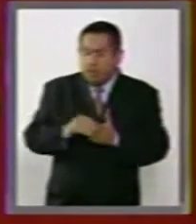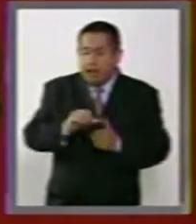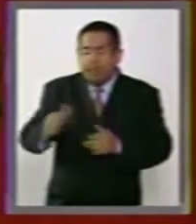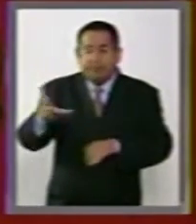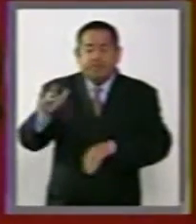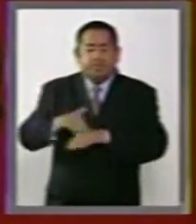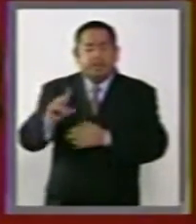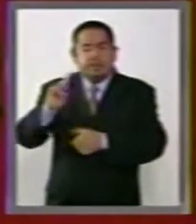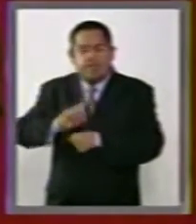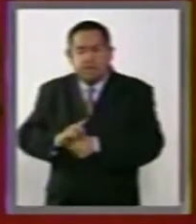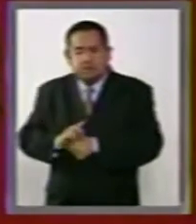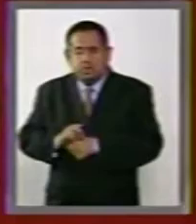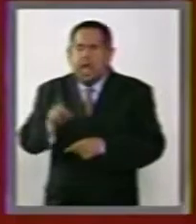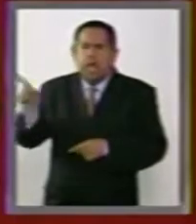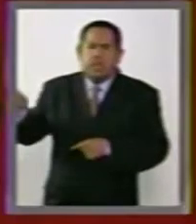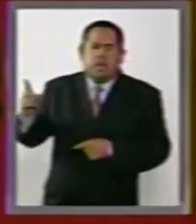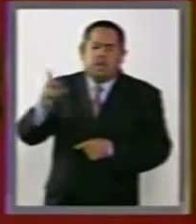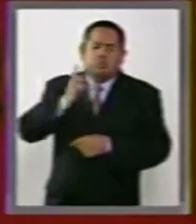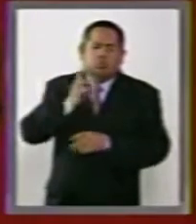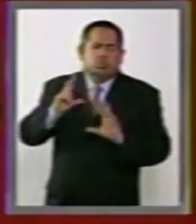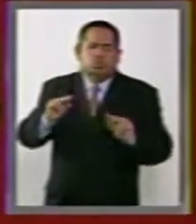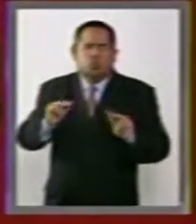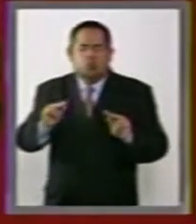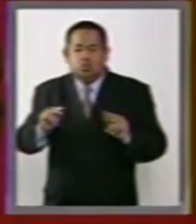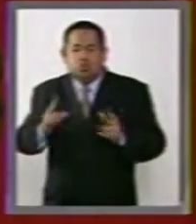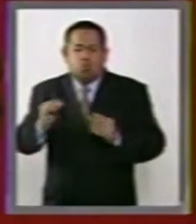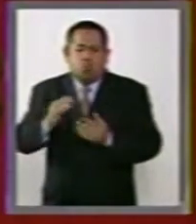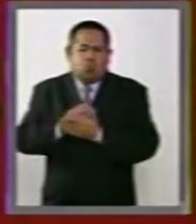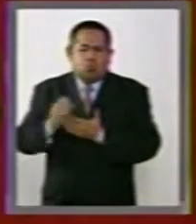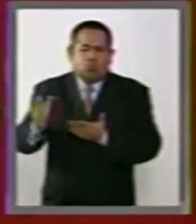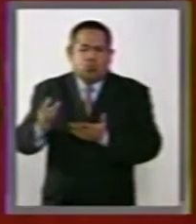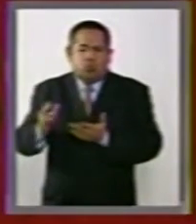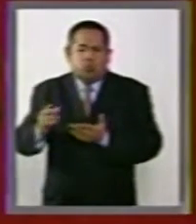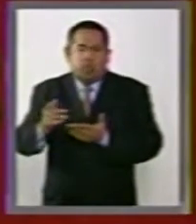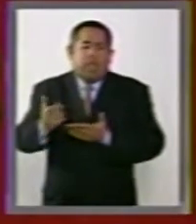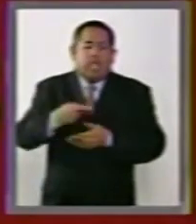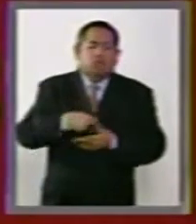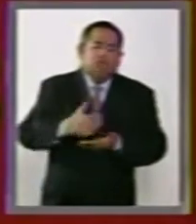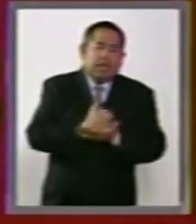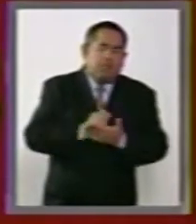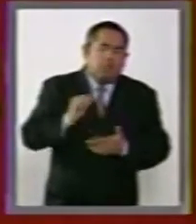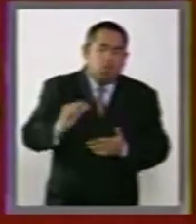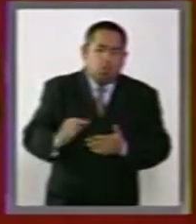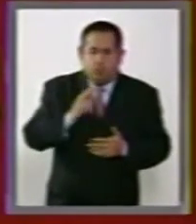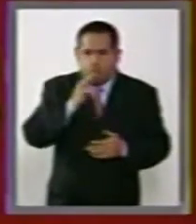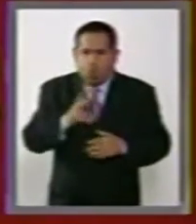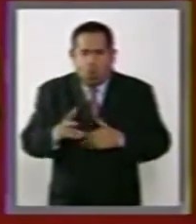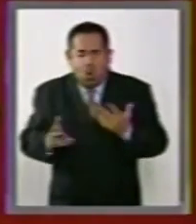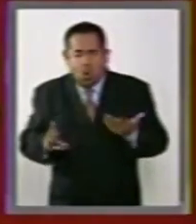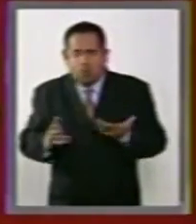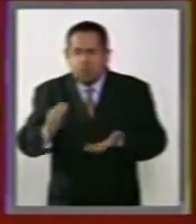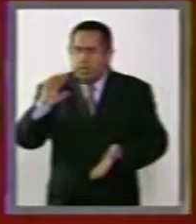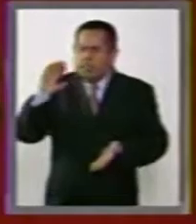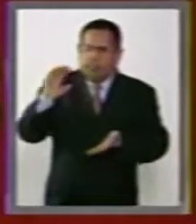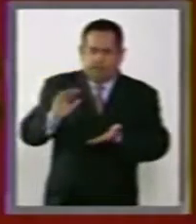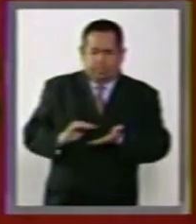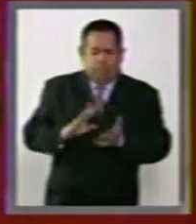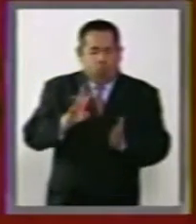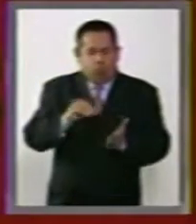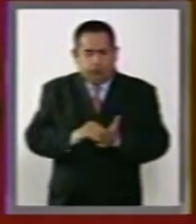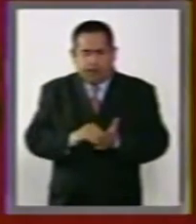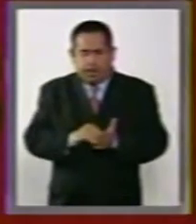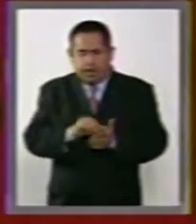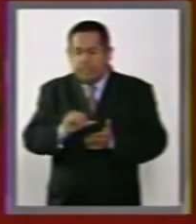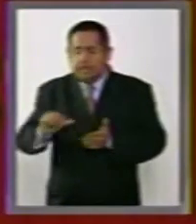10 mil días, allá nos dicen pues que los funcionarios públicos ganan poco y entonces le bajan la multa de 4